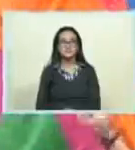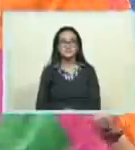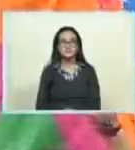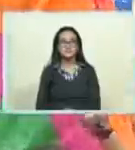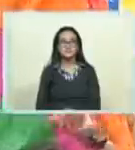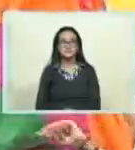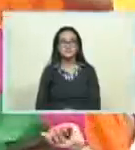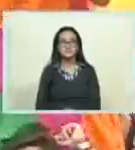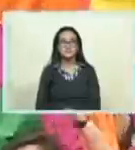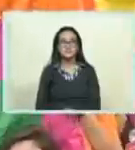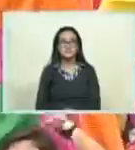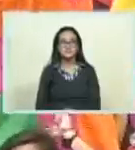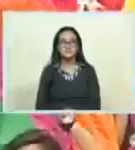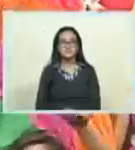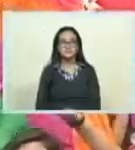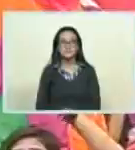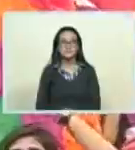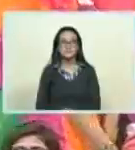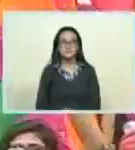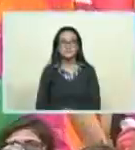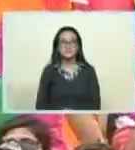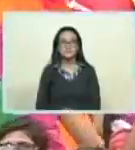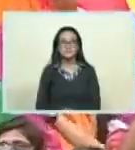Así es.